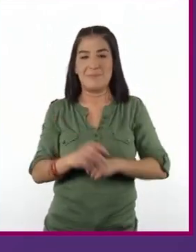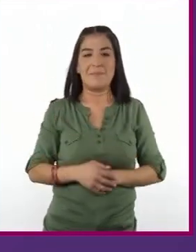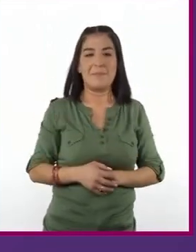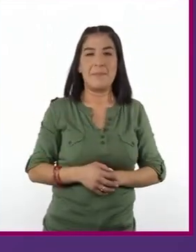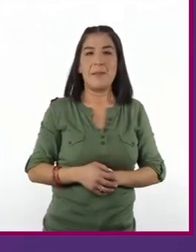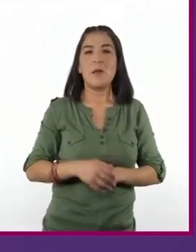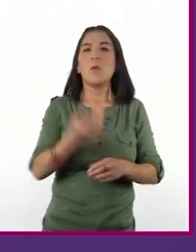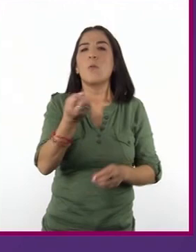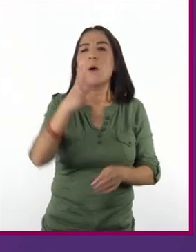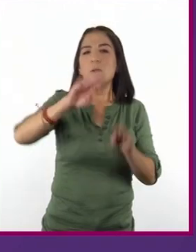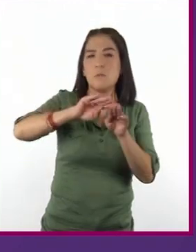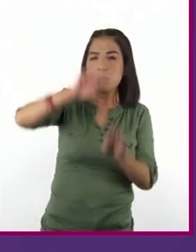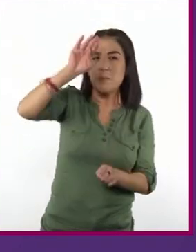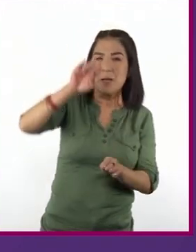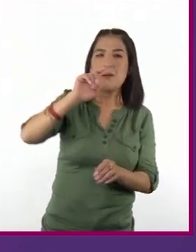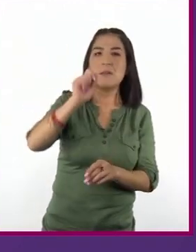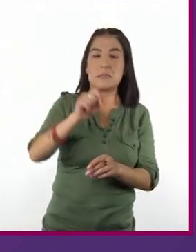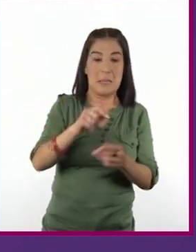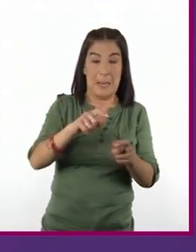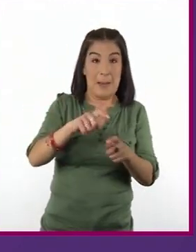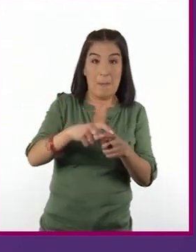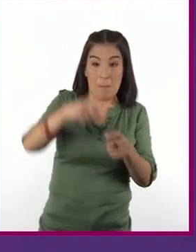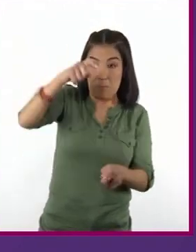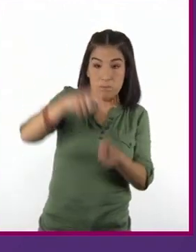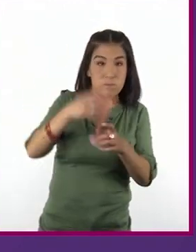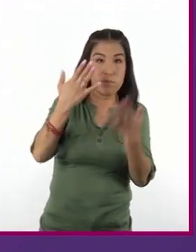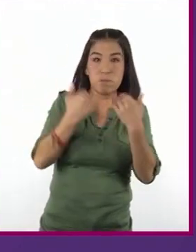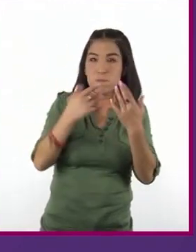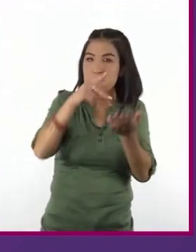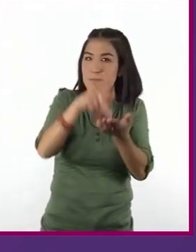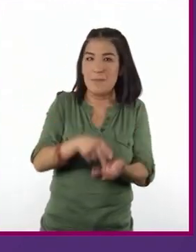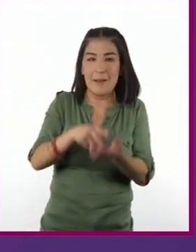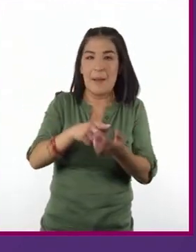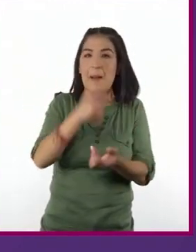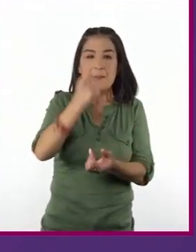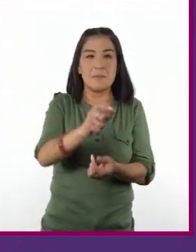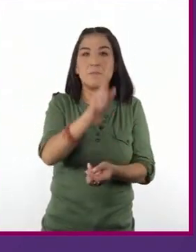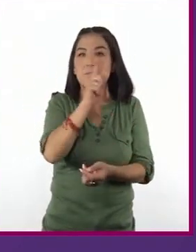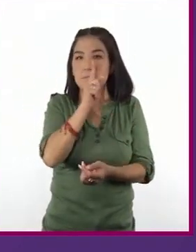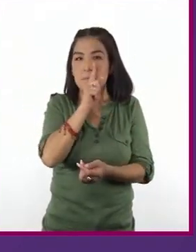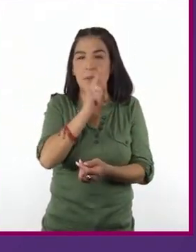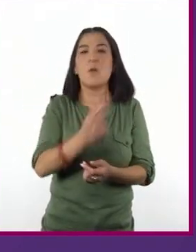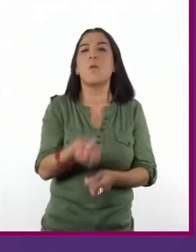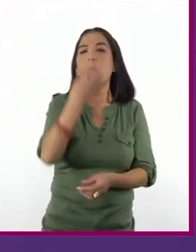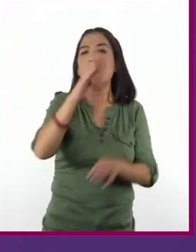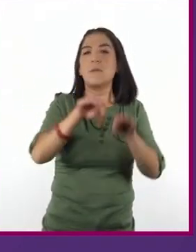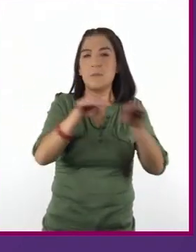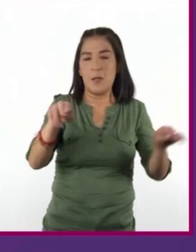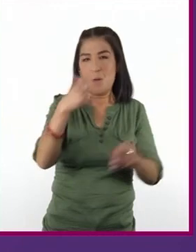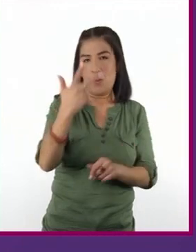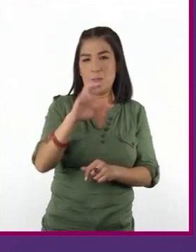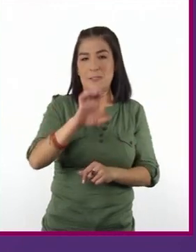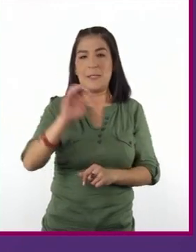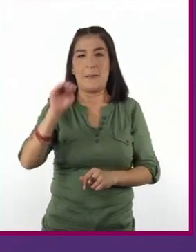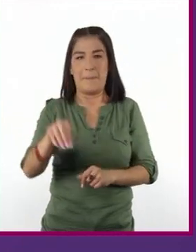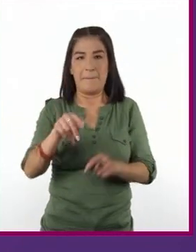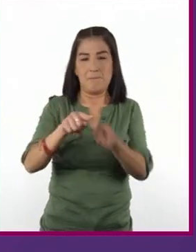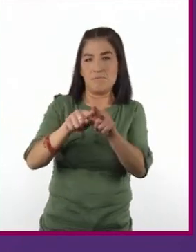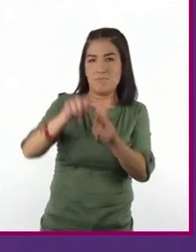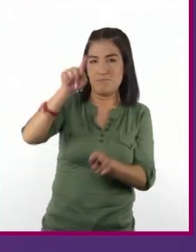Medimos la longitud del resorte cuando no depende de él ningún peso. En este caso, el resorte mide 8 centímetros de